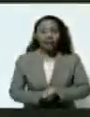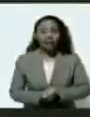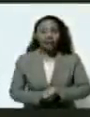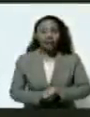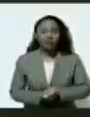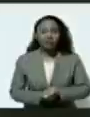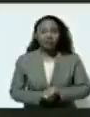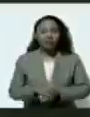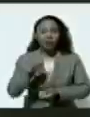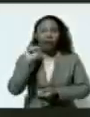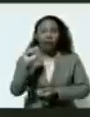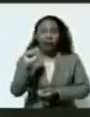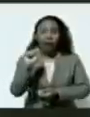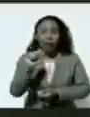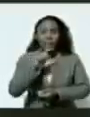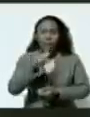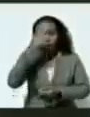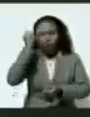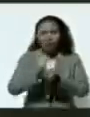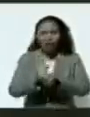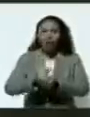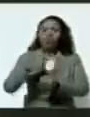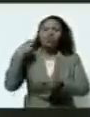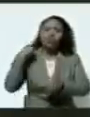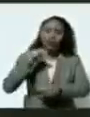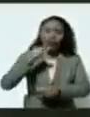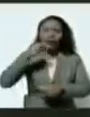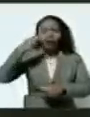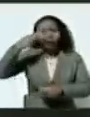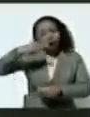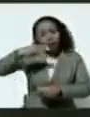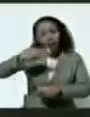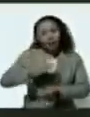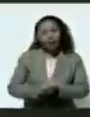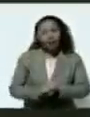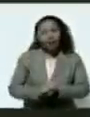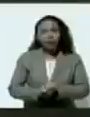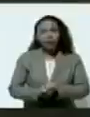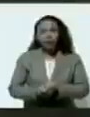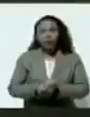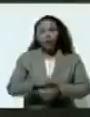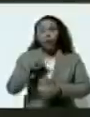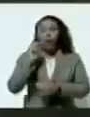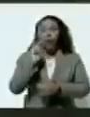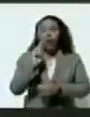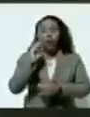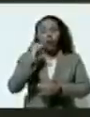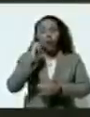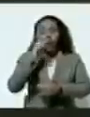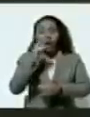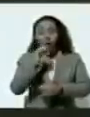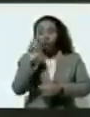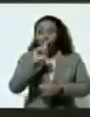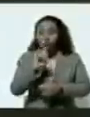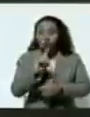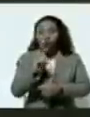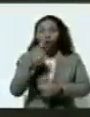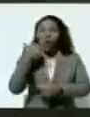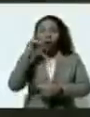A, mal bañado, es con H. Hubieron, no hubo.